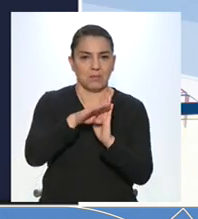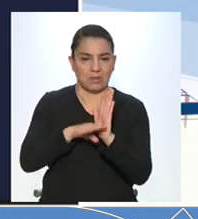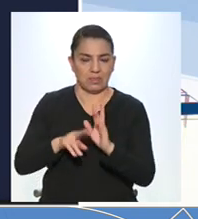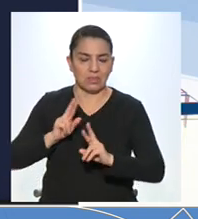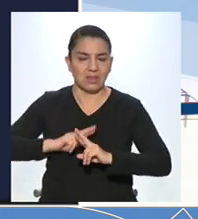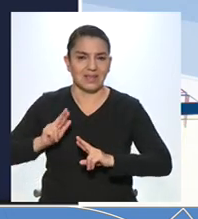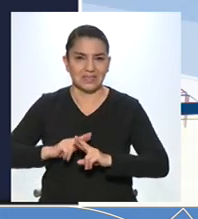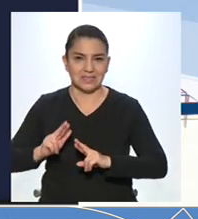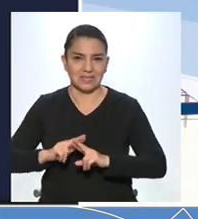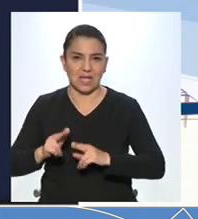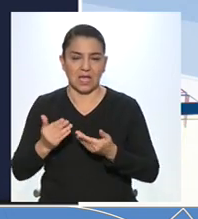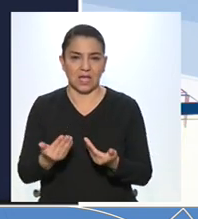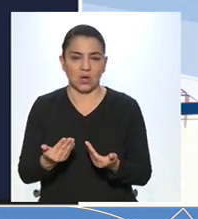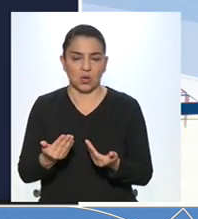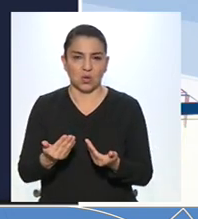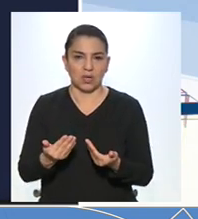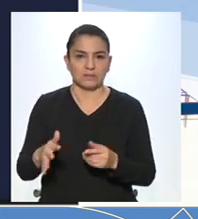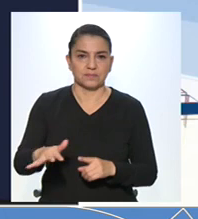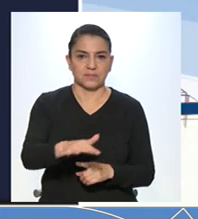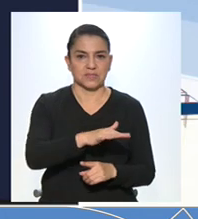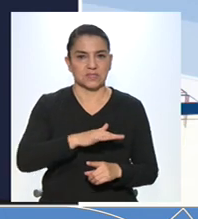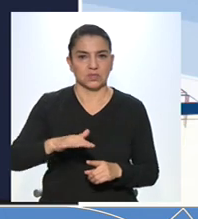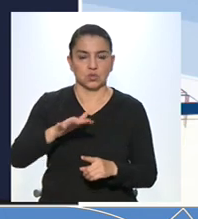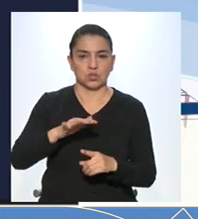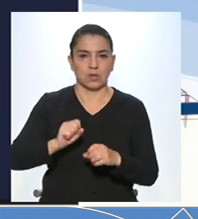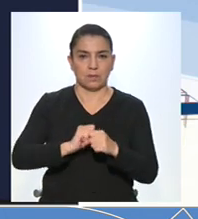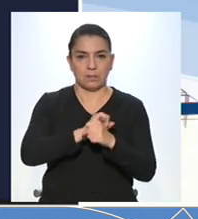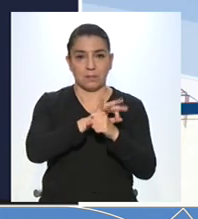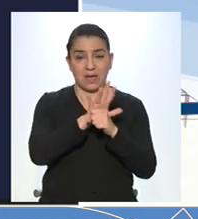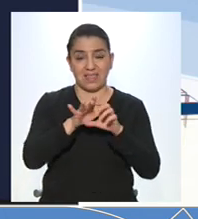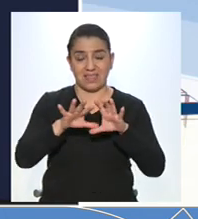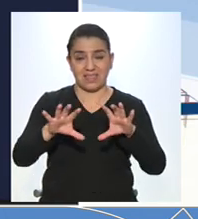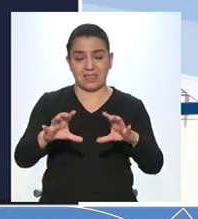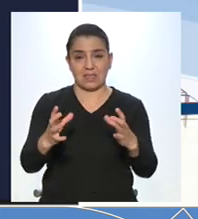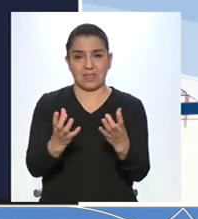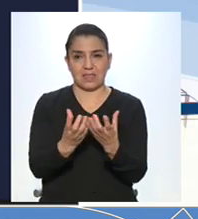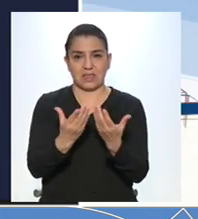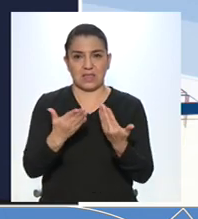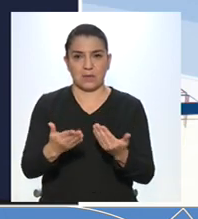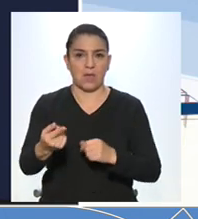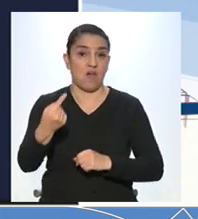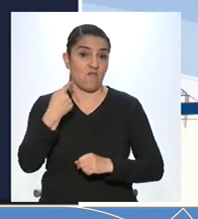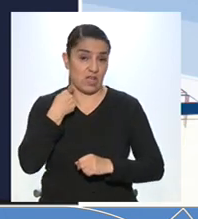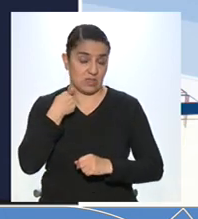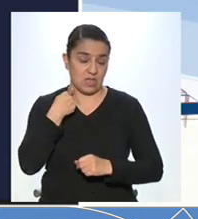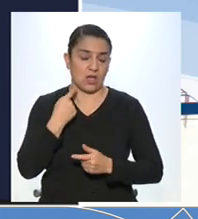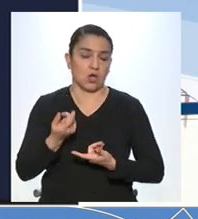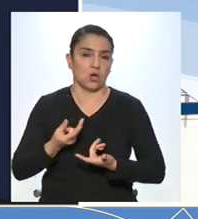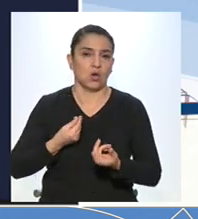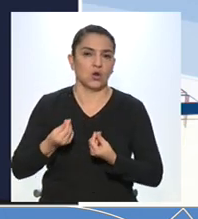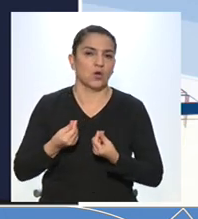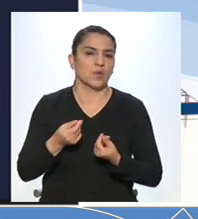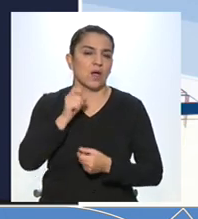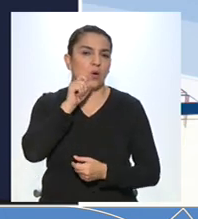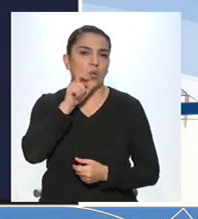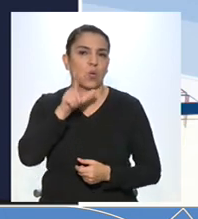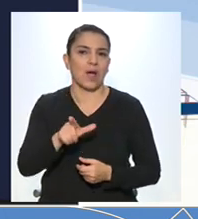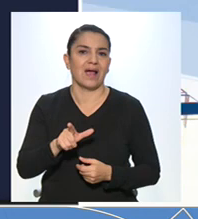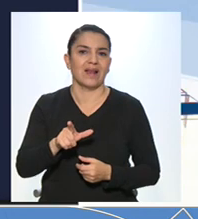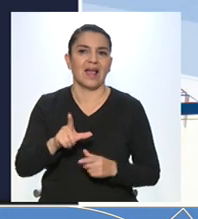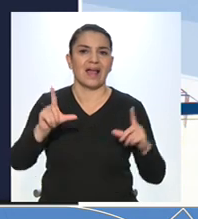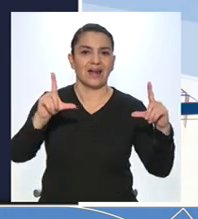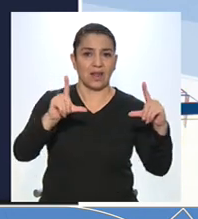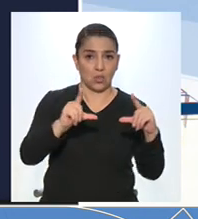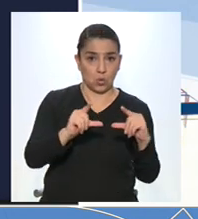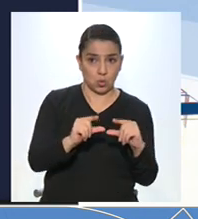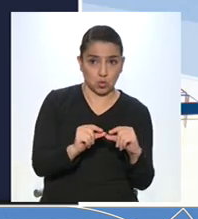aplicaron frente a la pandemia del COVID-19 o al efecto económico de la pandemia fue la reducción de tasas de